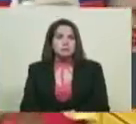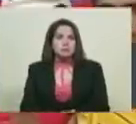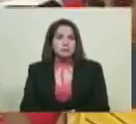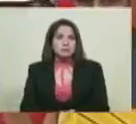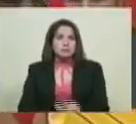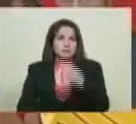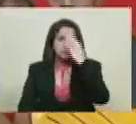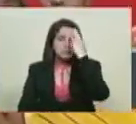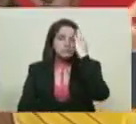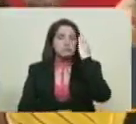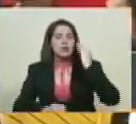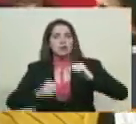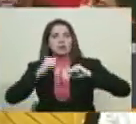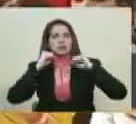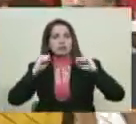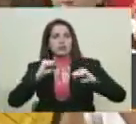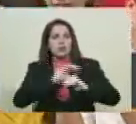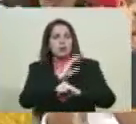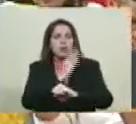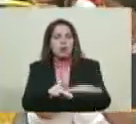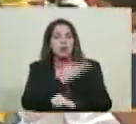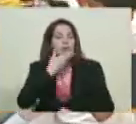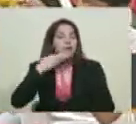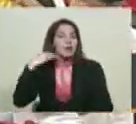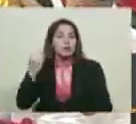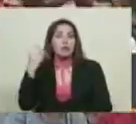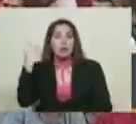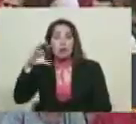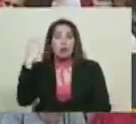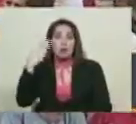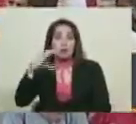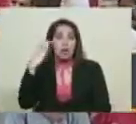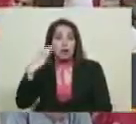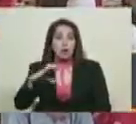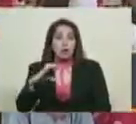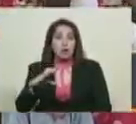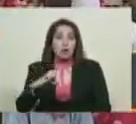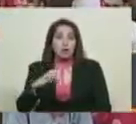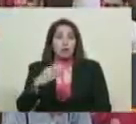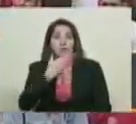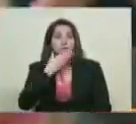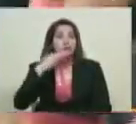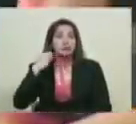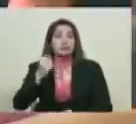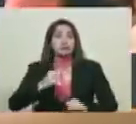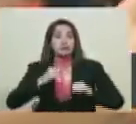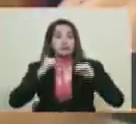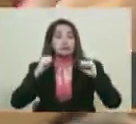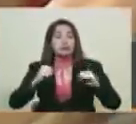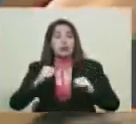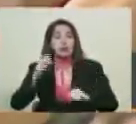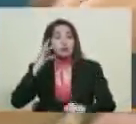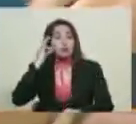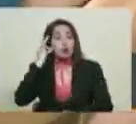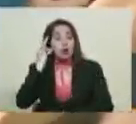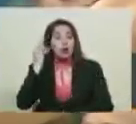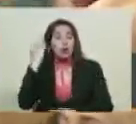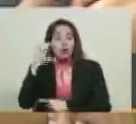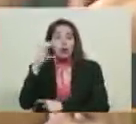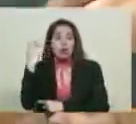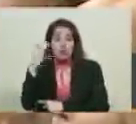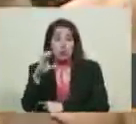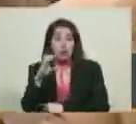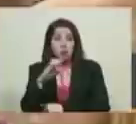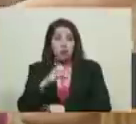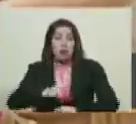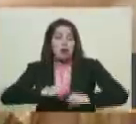¡A la carga, juventud colombiana! ¡A la carga, obrero colombiano! ¡A la carga, mujer colombiana! ¡A la carga,